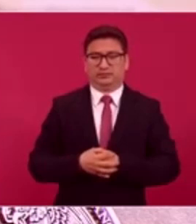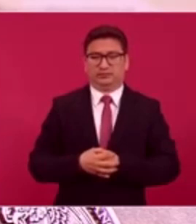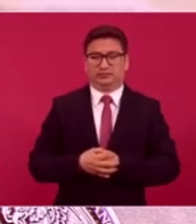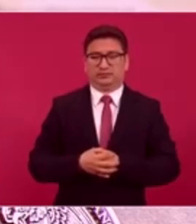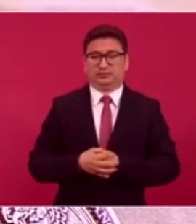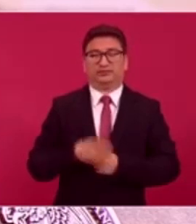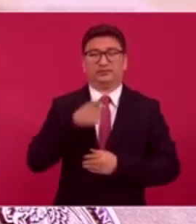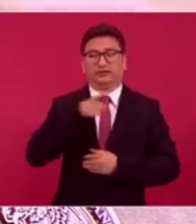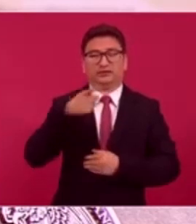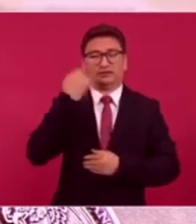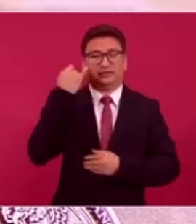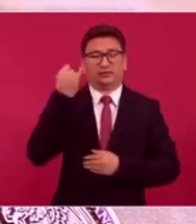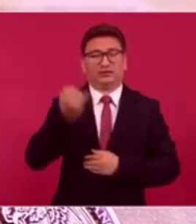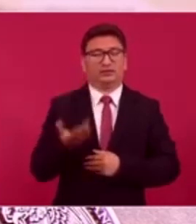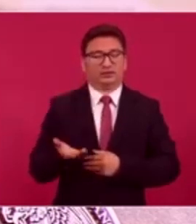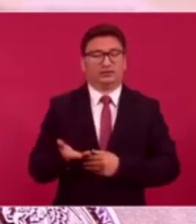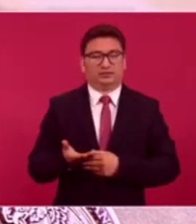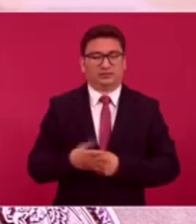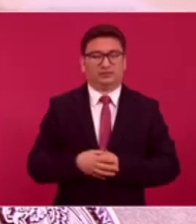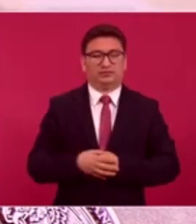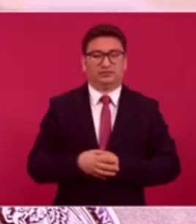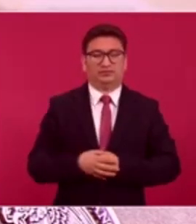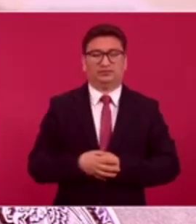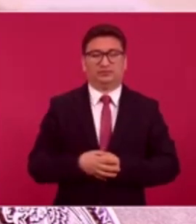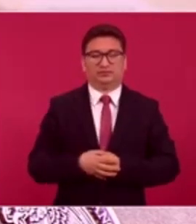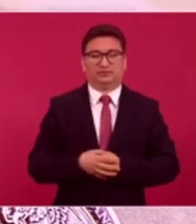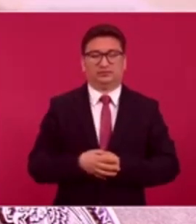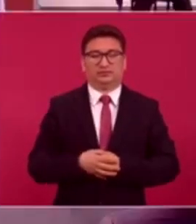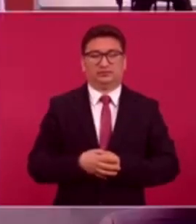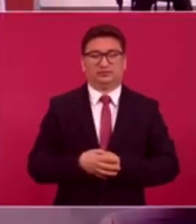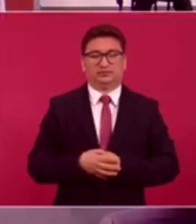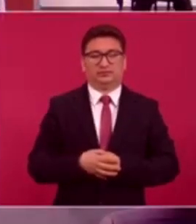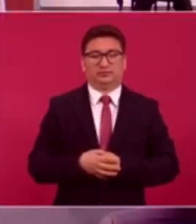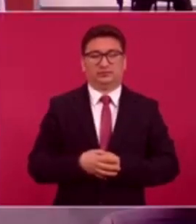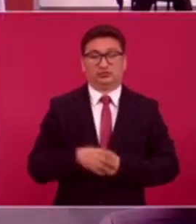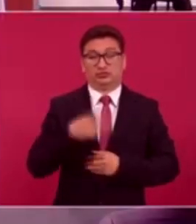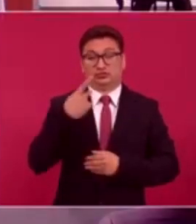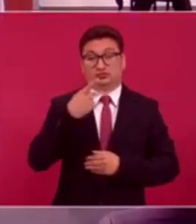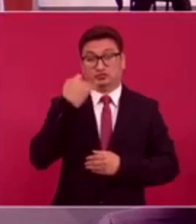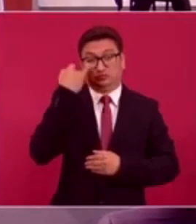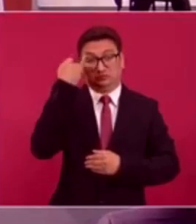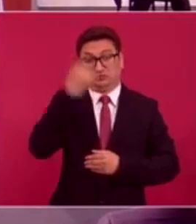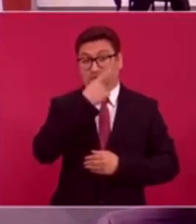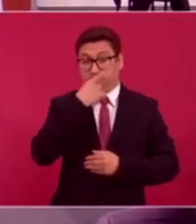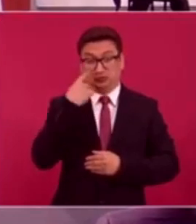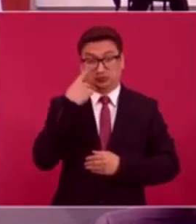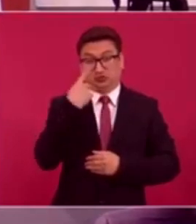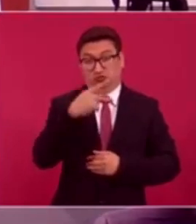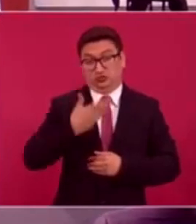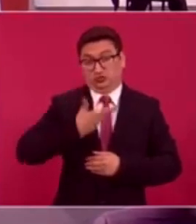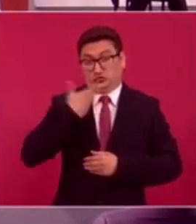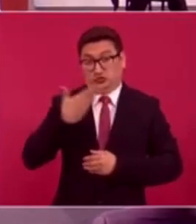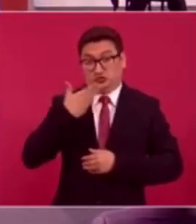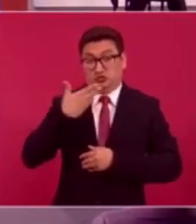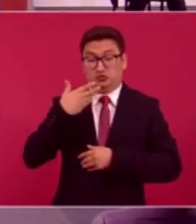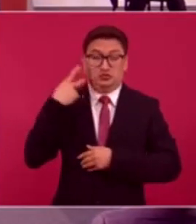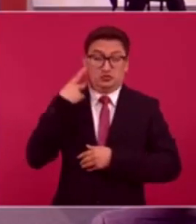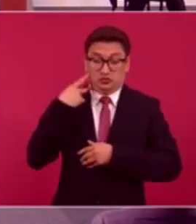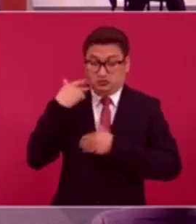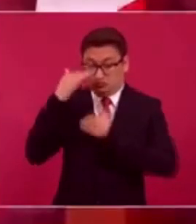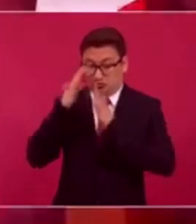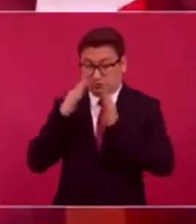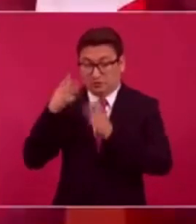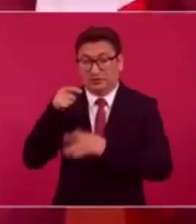¿Qué se imaginan para su concepción conservadora? Este es fifí,